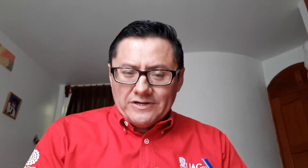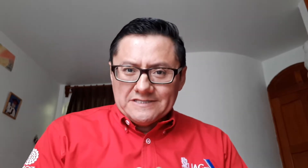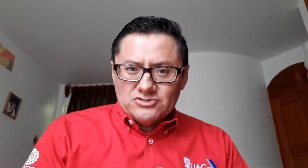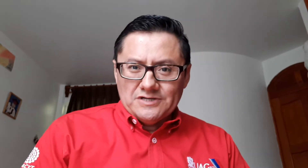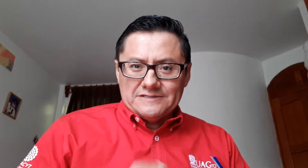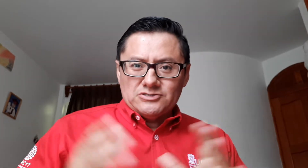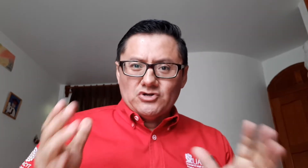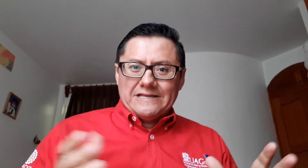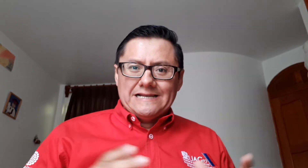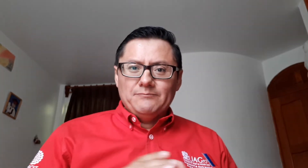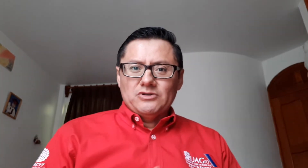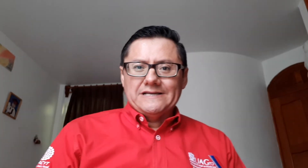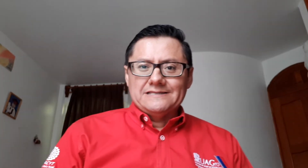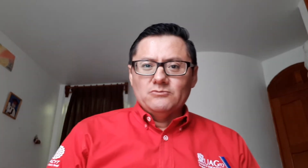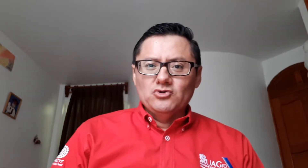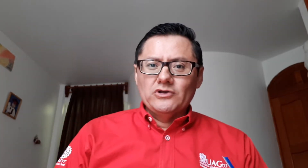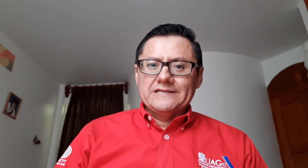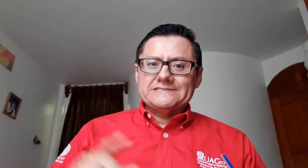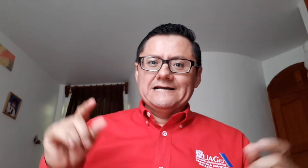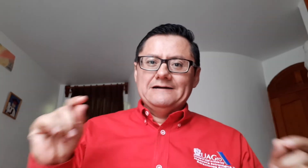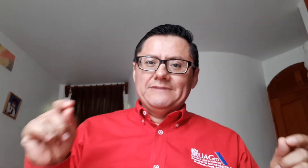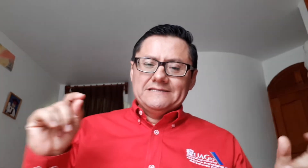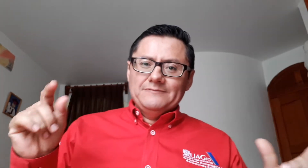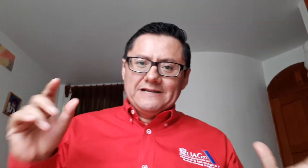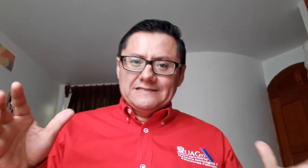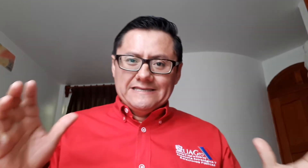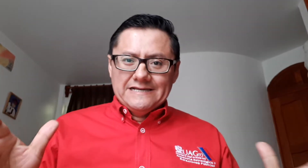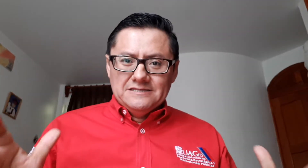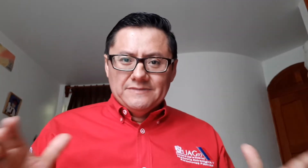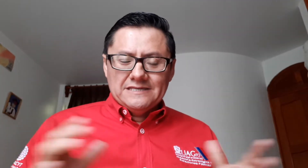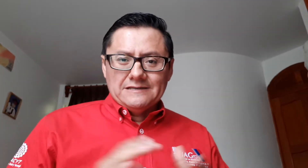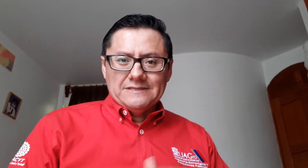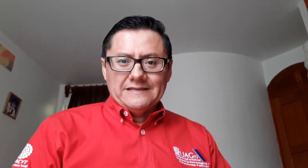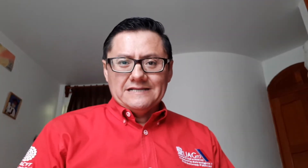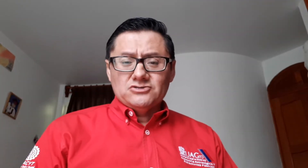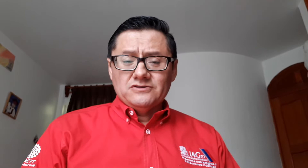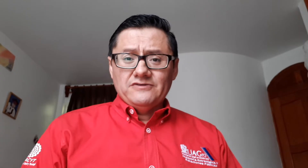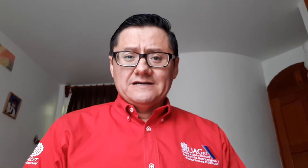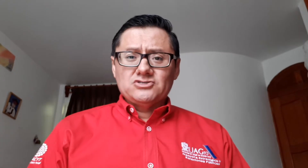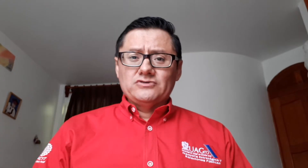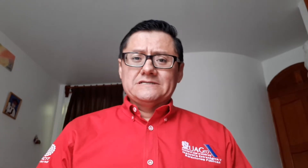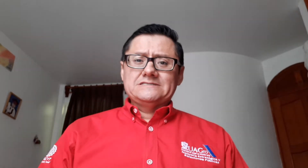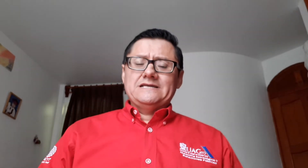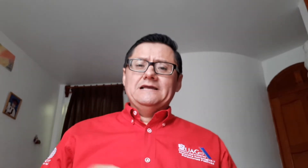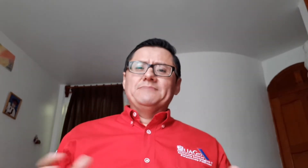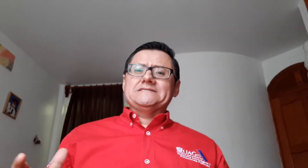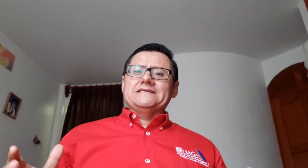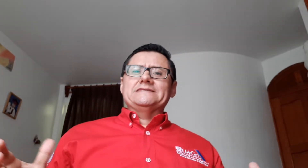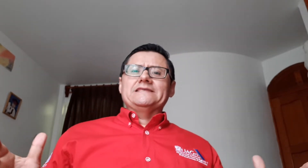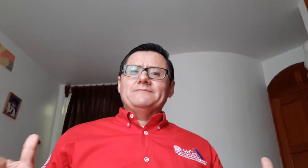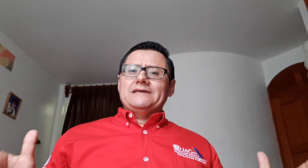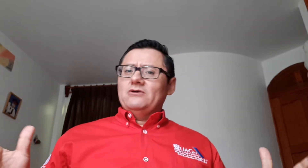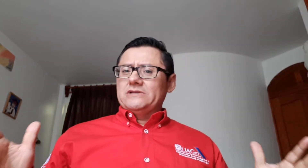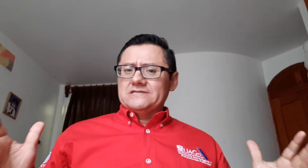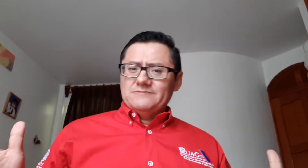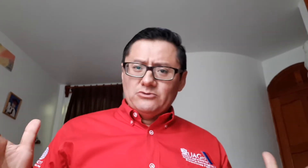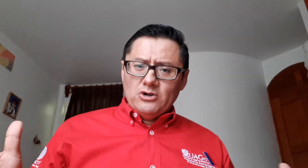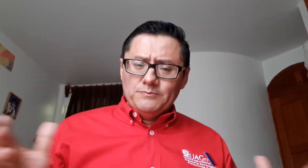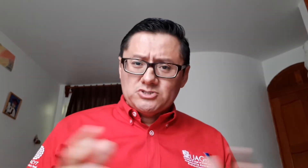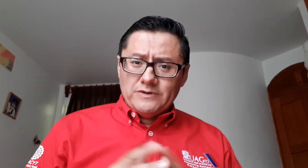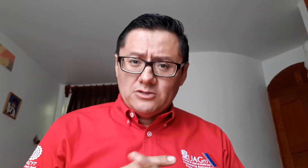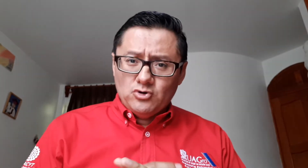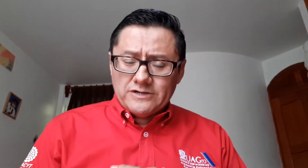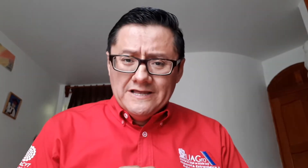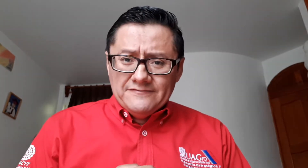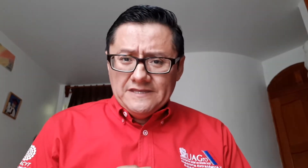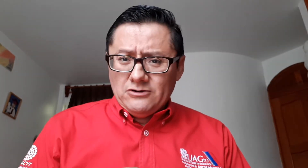Hola, te invito a que te suscribas a nuestro canal La Política en el Mundo y le des a la campanita para que te lleguen inmediatamente las notificaciones. El presidente de México, Andrés Manuel